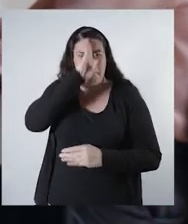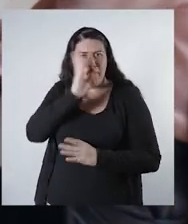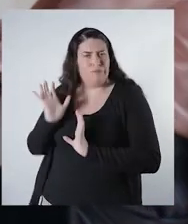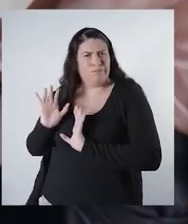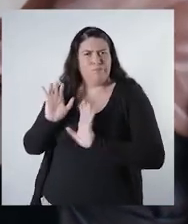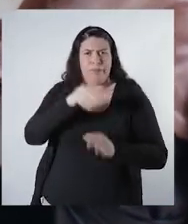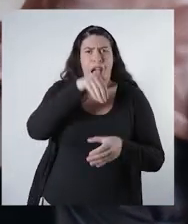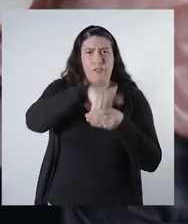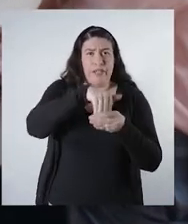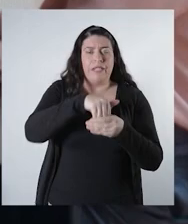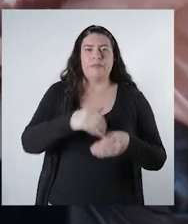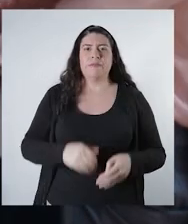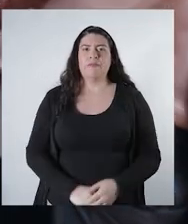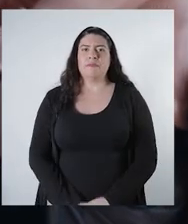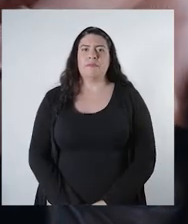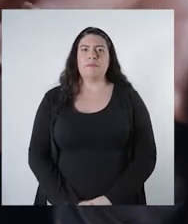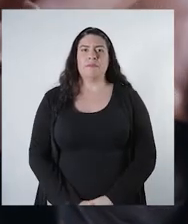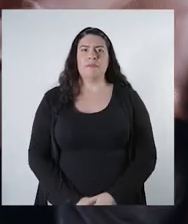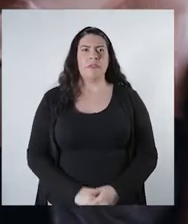al perro.